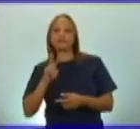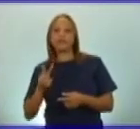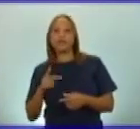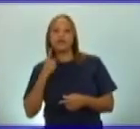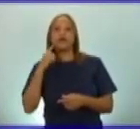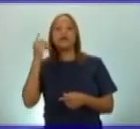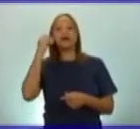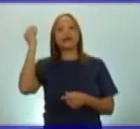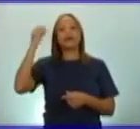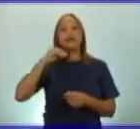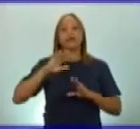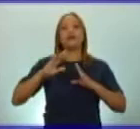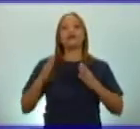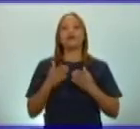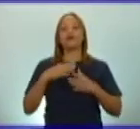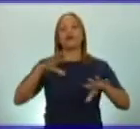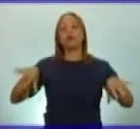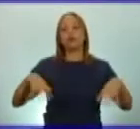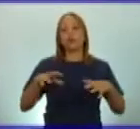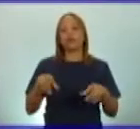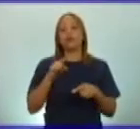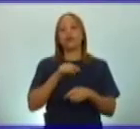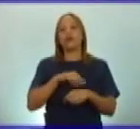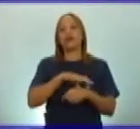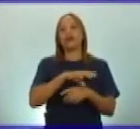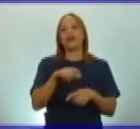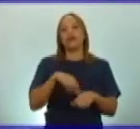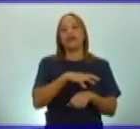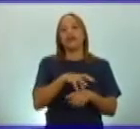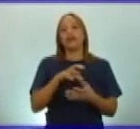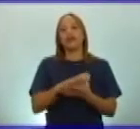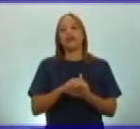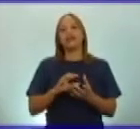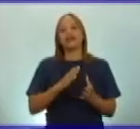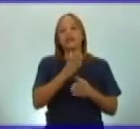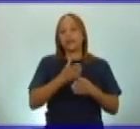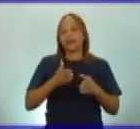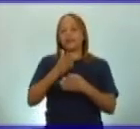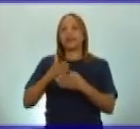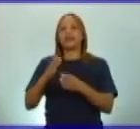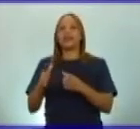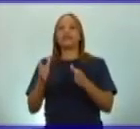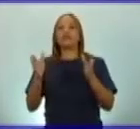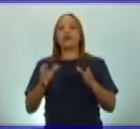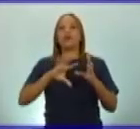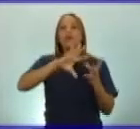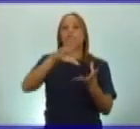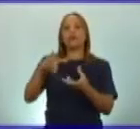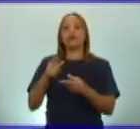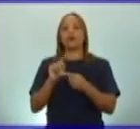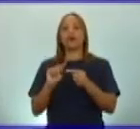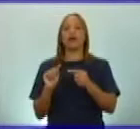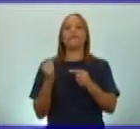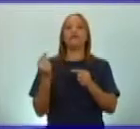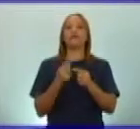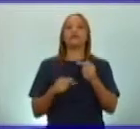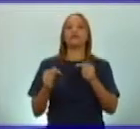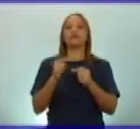vayan percatando de la situación que existía en cuanto al reparto del mundo entre los países capitalistas a principios del siglo